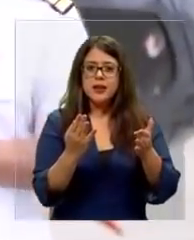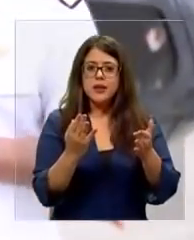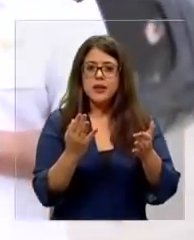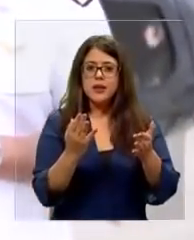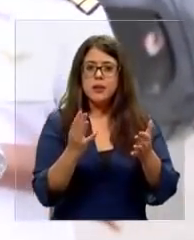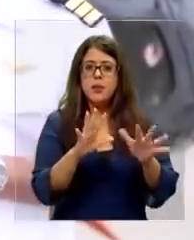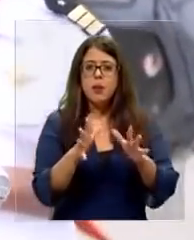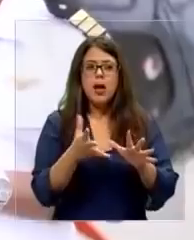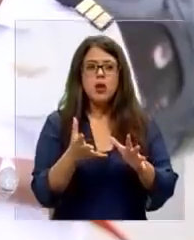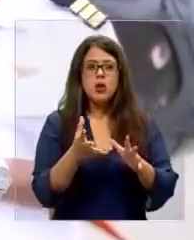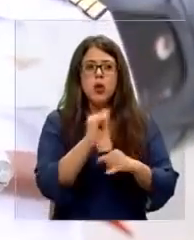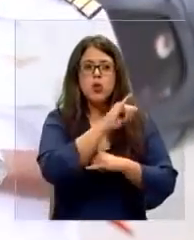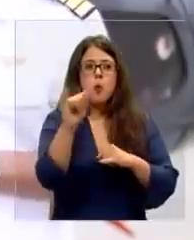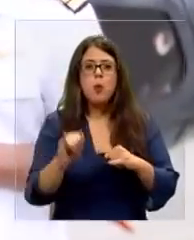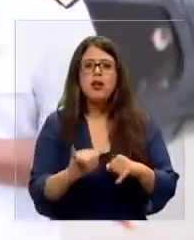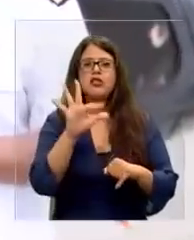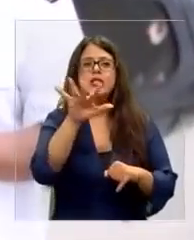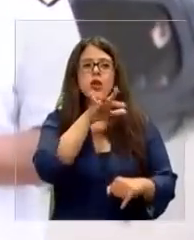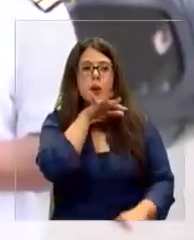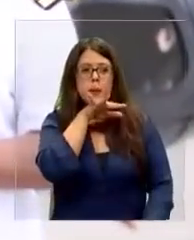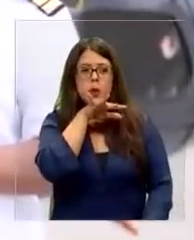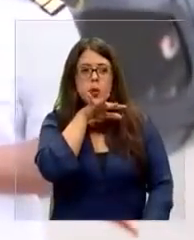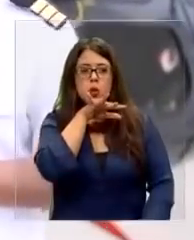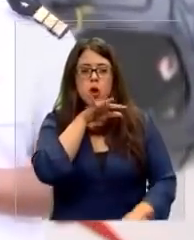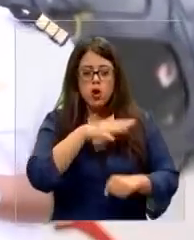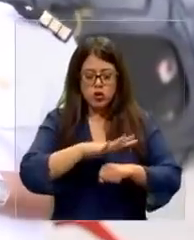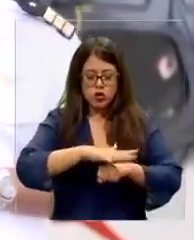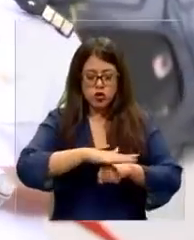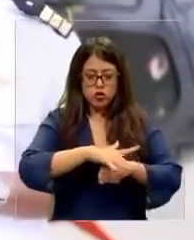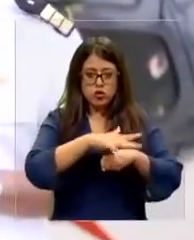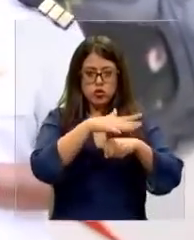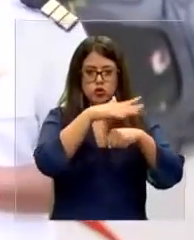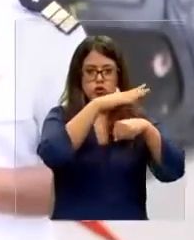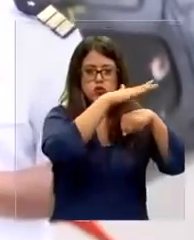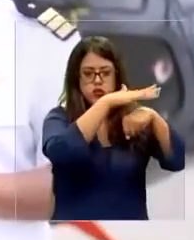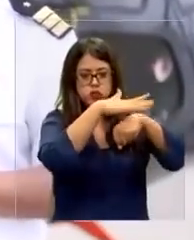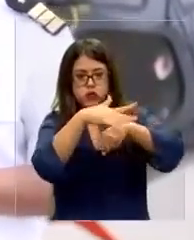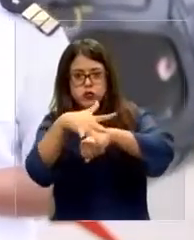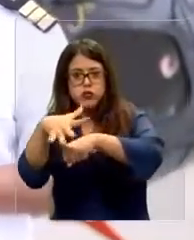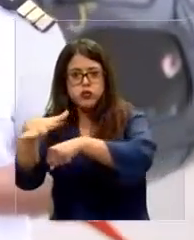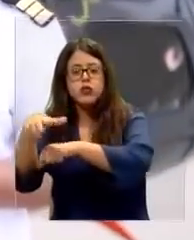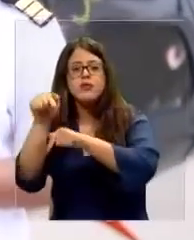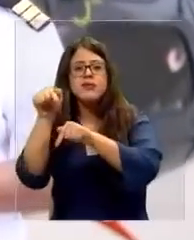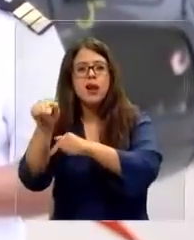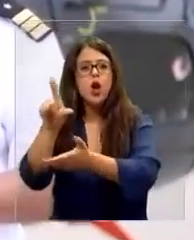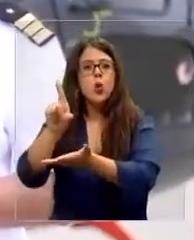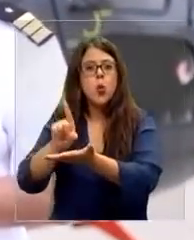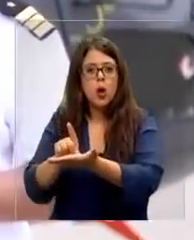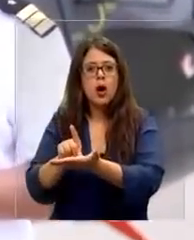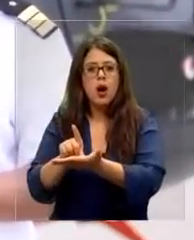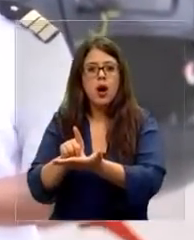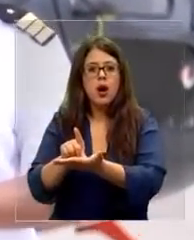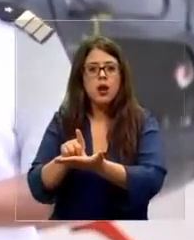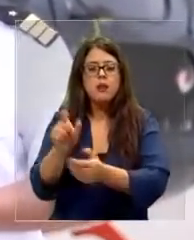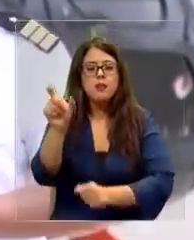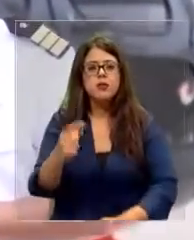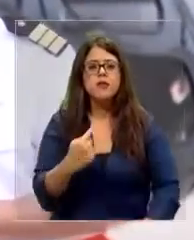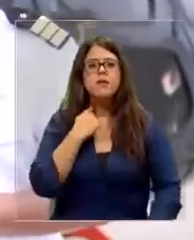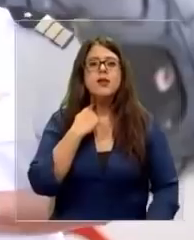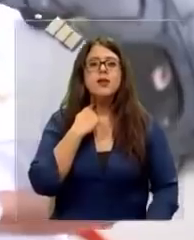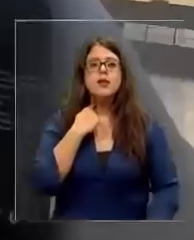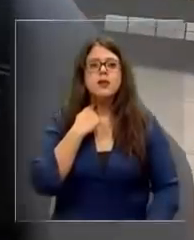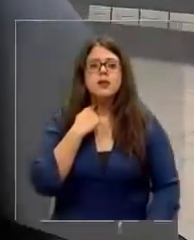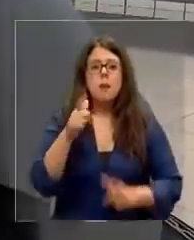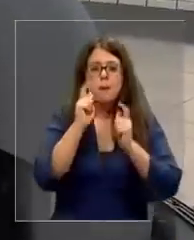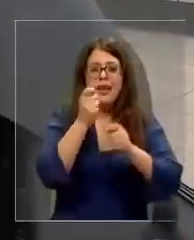en un plazo de no mayor a 5 minutos despegando hacia el área de operación donde se está señalando que está esta víctima en peligro de